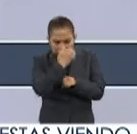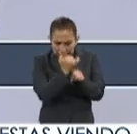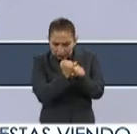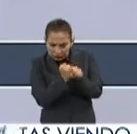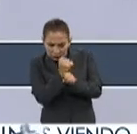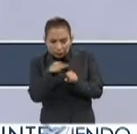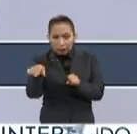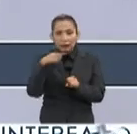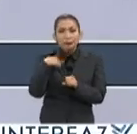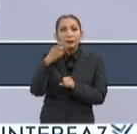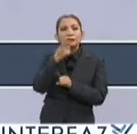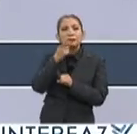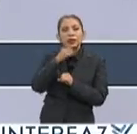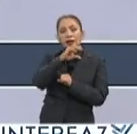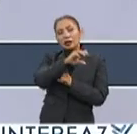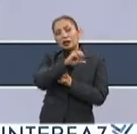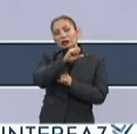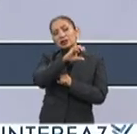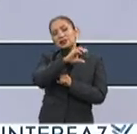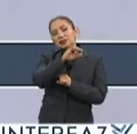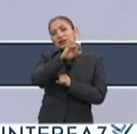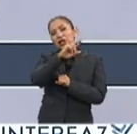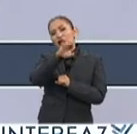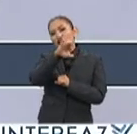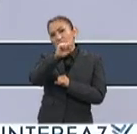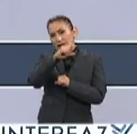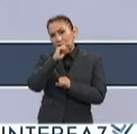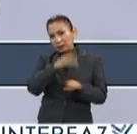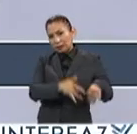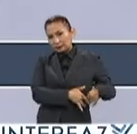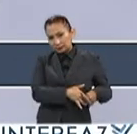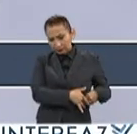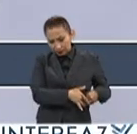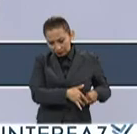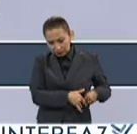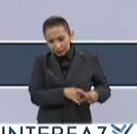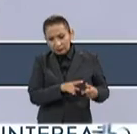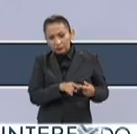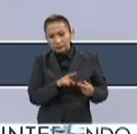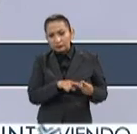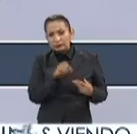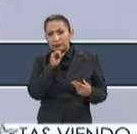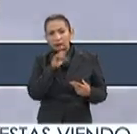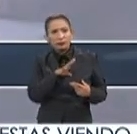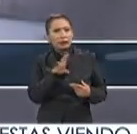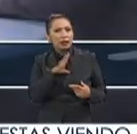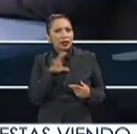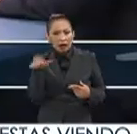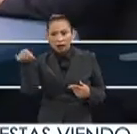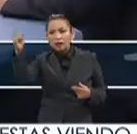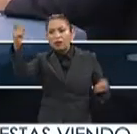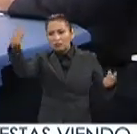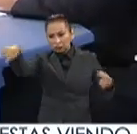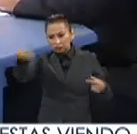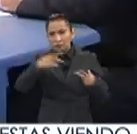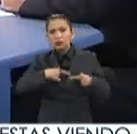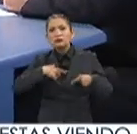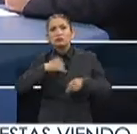hepáticas, como la cirrosis. También tenemos, hay investigadores que